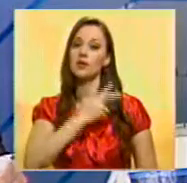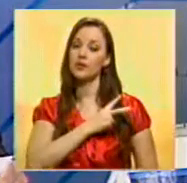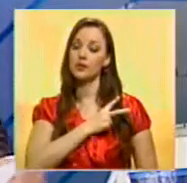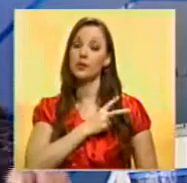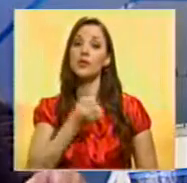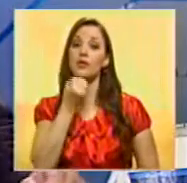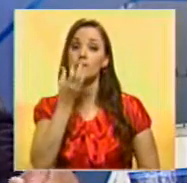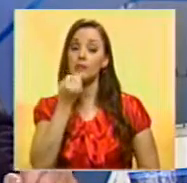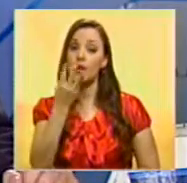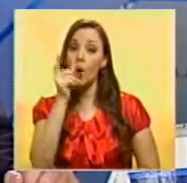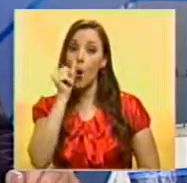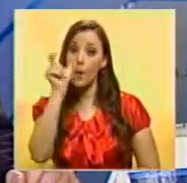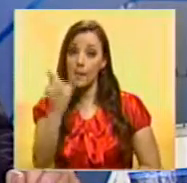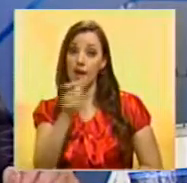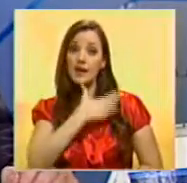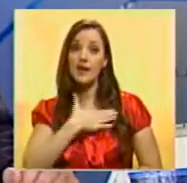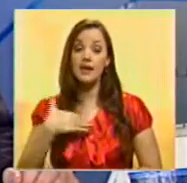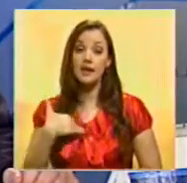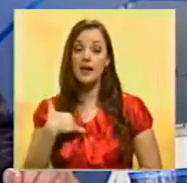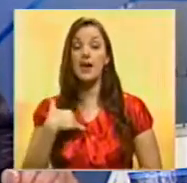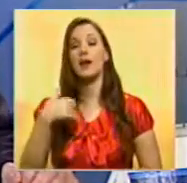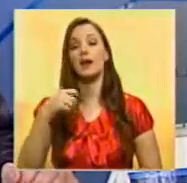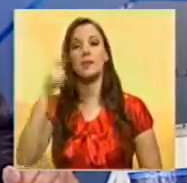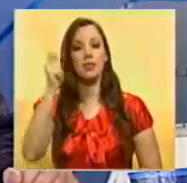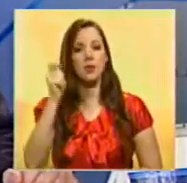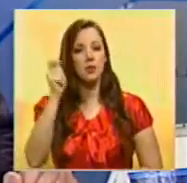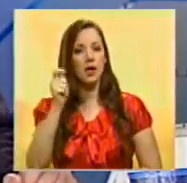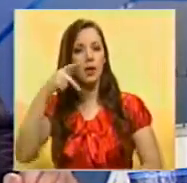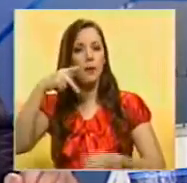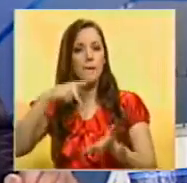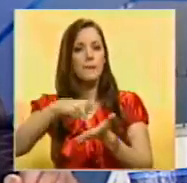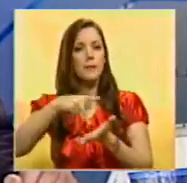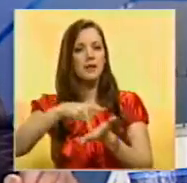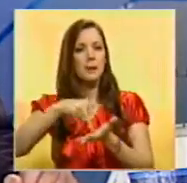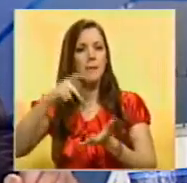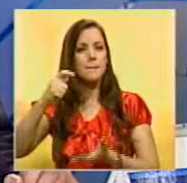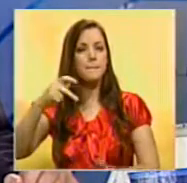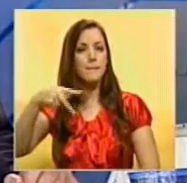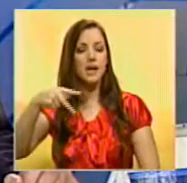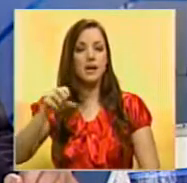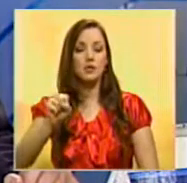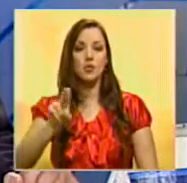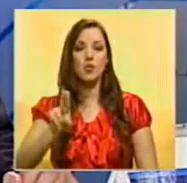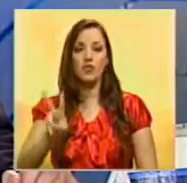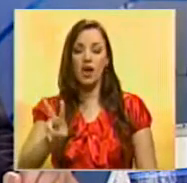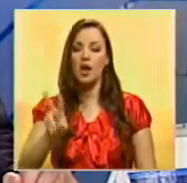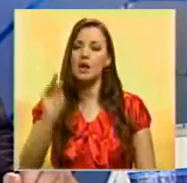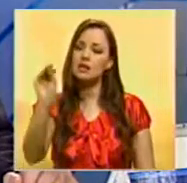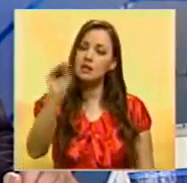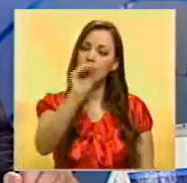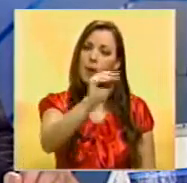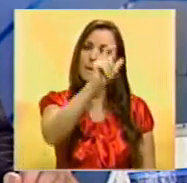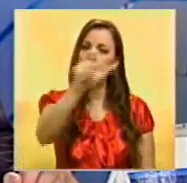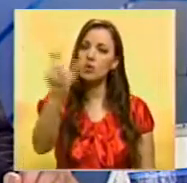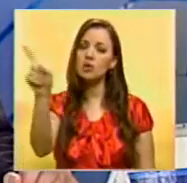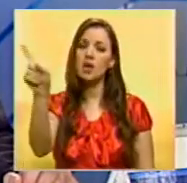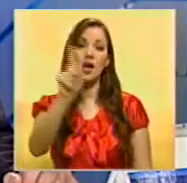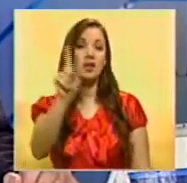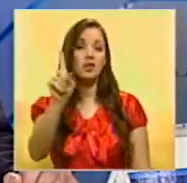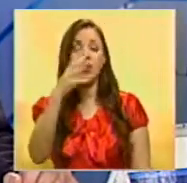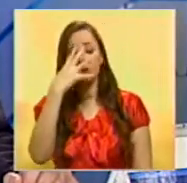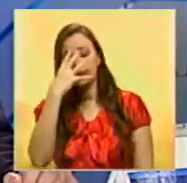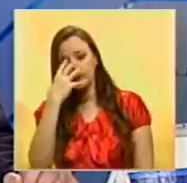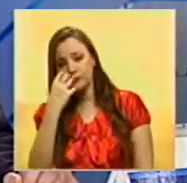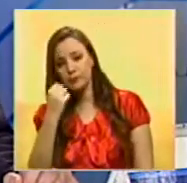Les contamos que el candidato a la Asamblea Nacional por el PSV, Ernesto Villegas, instó a sus seguidores a no caer en depresión ni a desmoralizarse